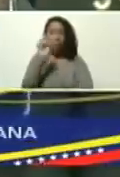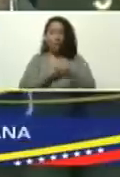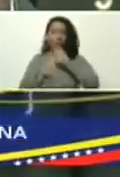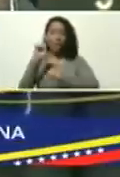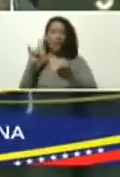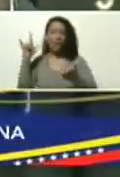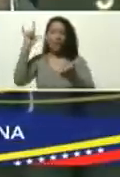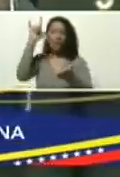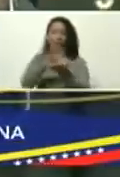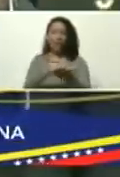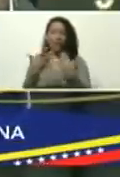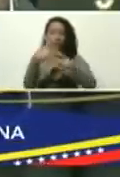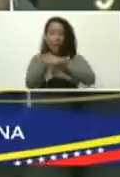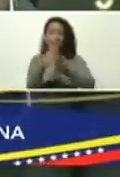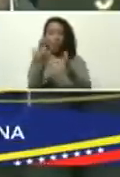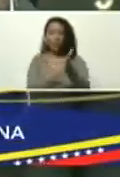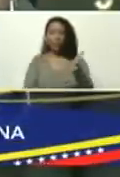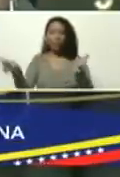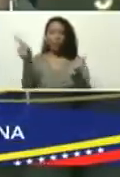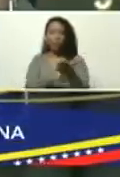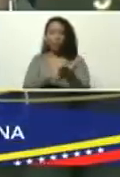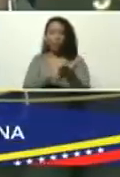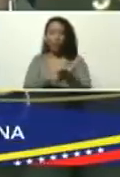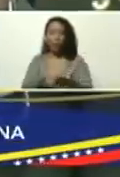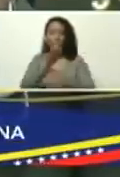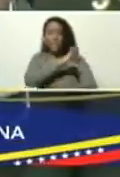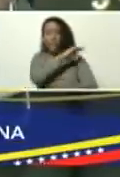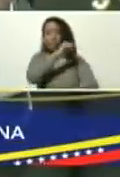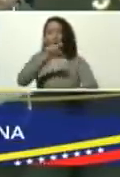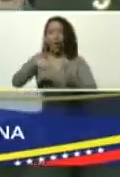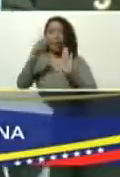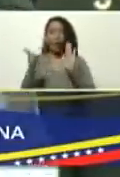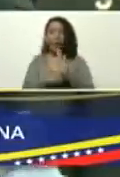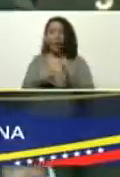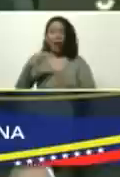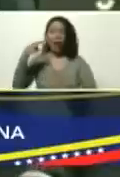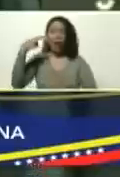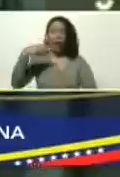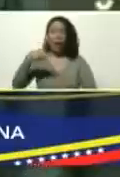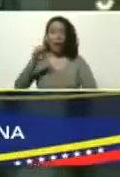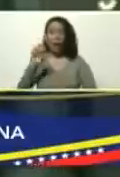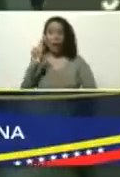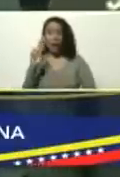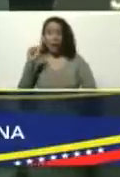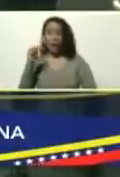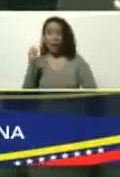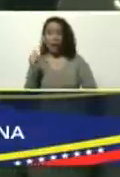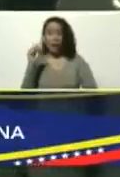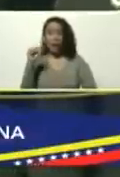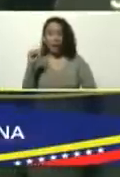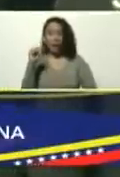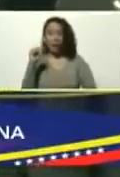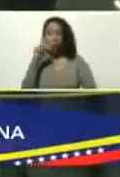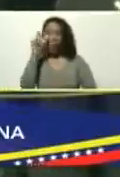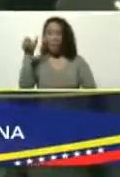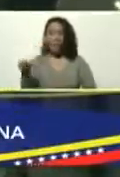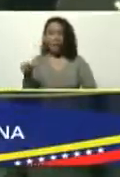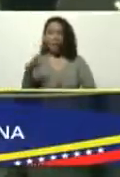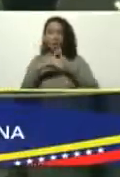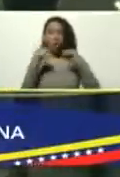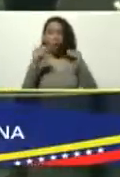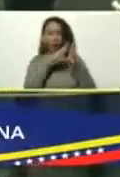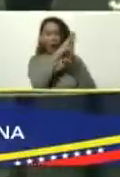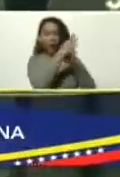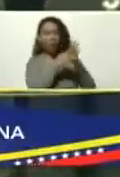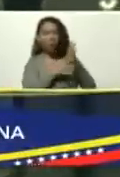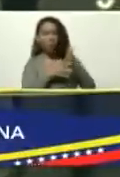aeroespacial integral, he ratificado al mayor general Hernán García Peroso. Todas las estructuras